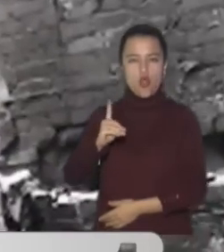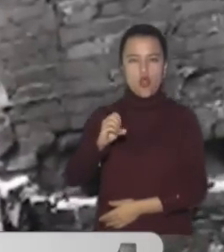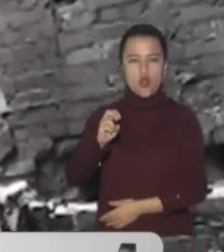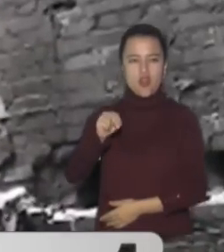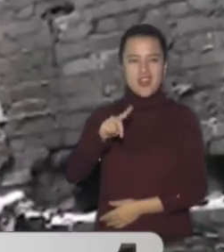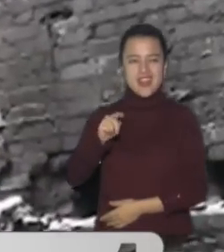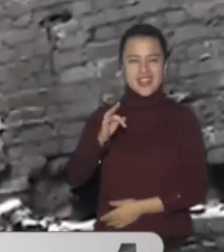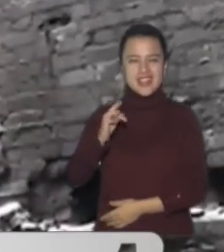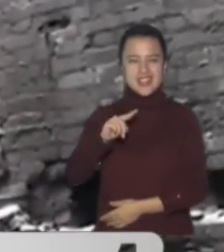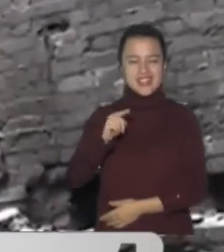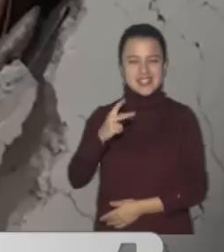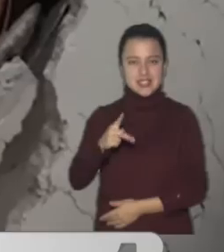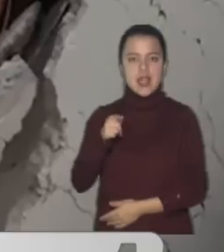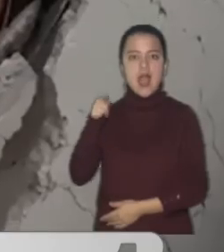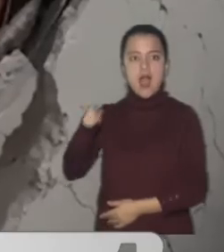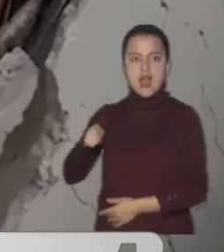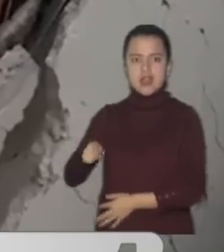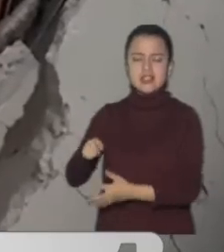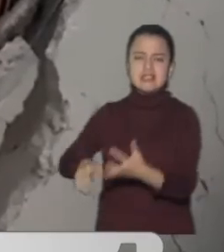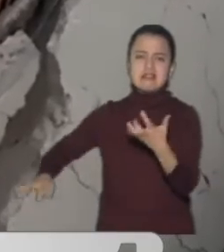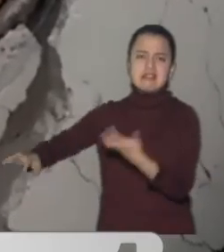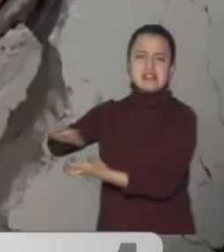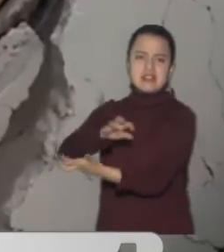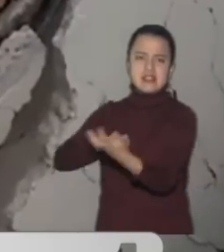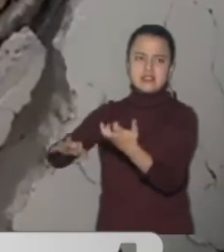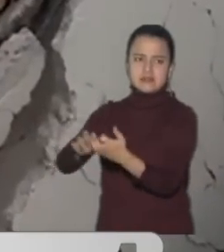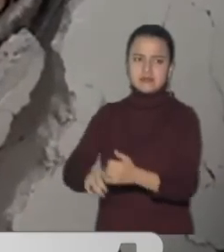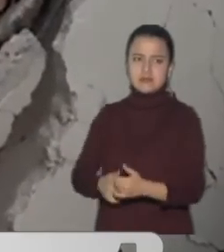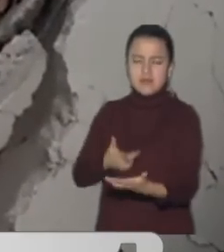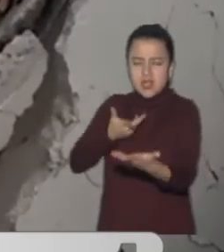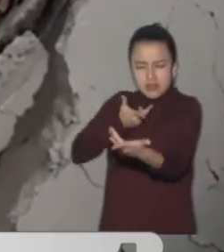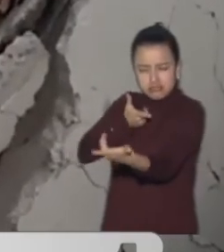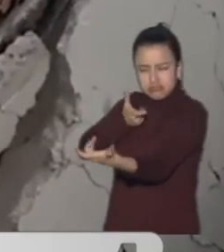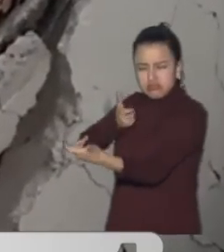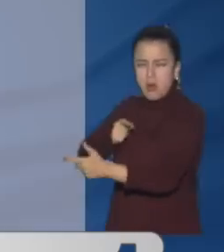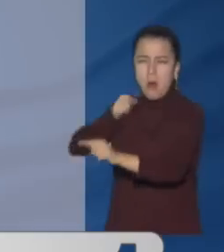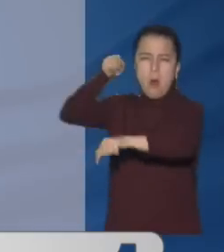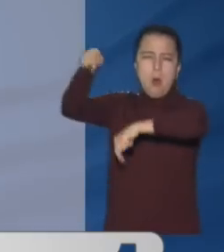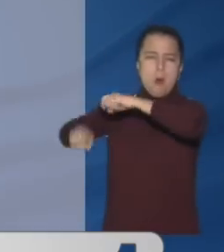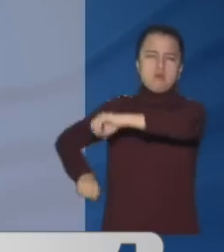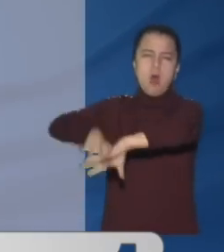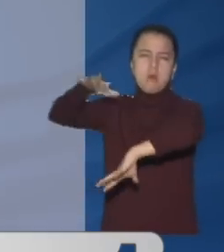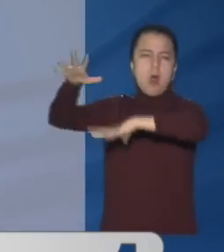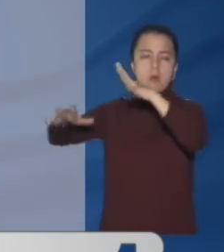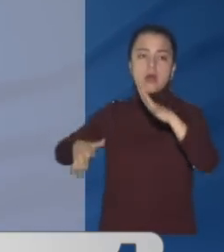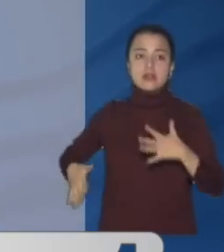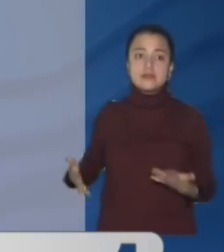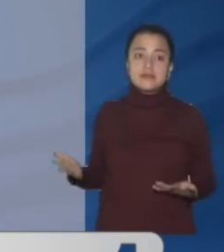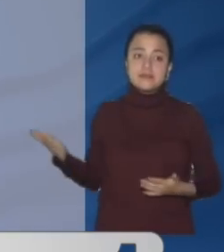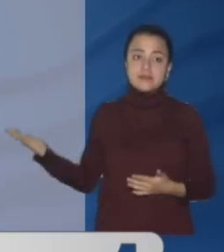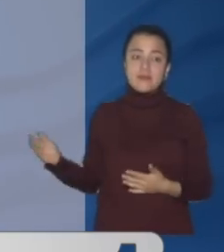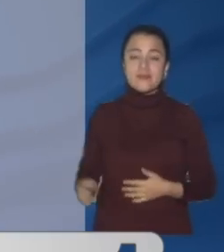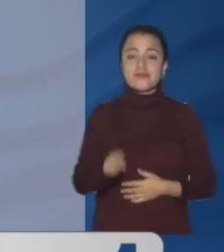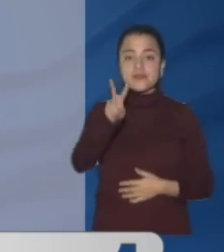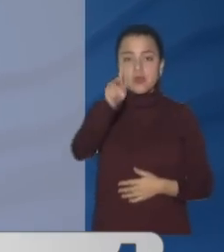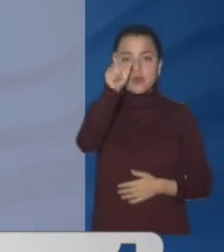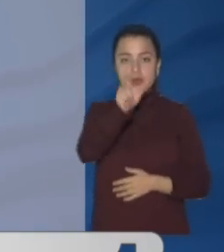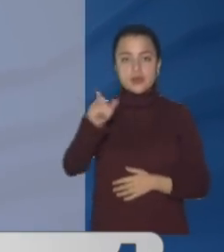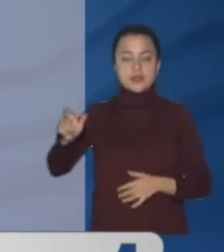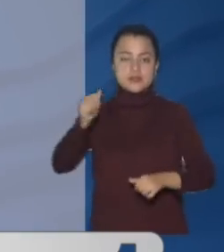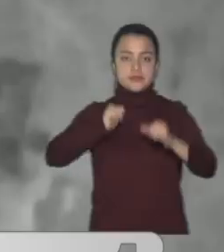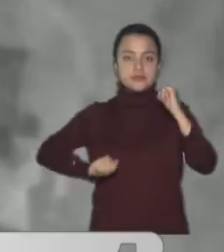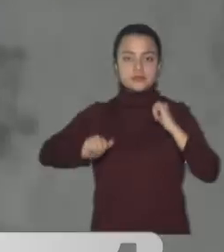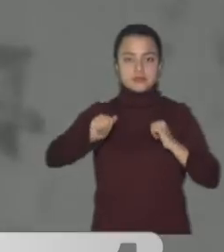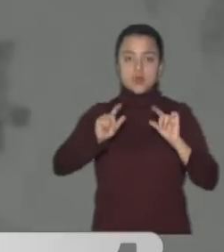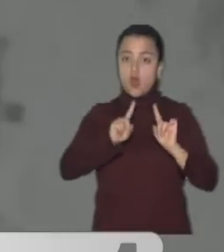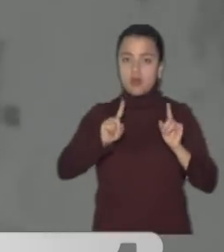casi 3 meses de invasión rusa y ahora el epicentro de los combates en el este de Ucrania, los cuales dejaron al menos 12 muertos en las últimas